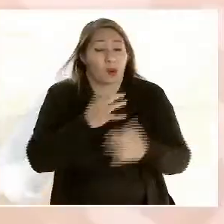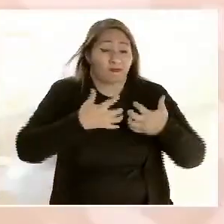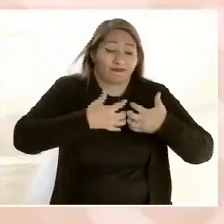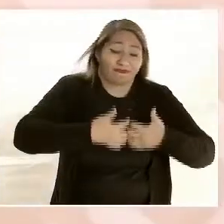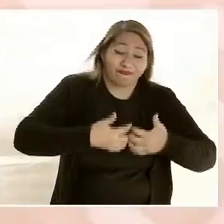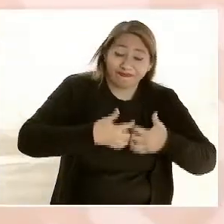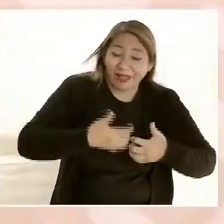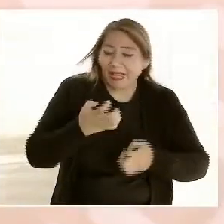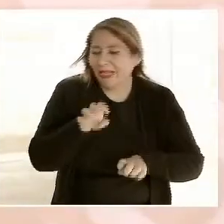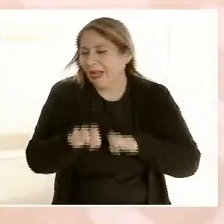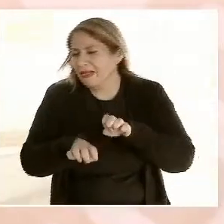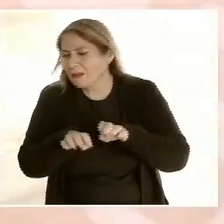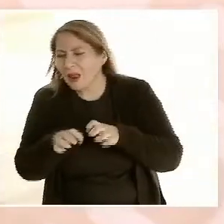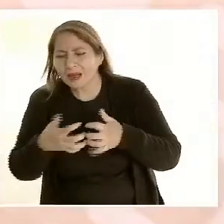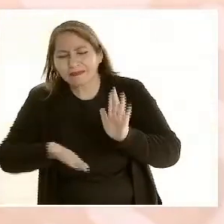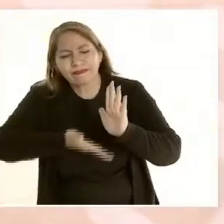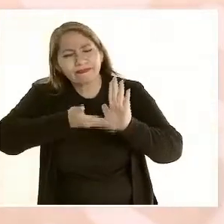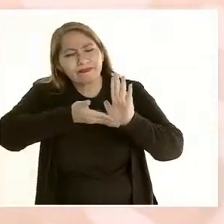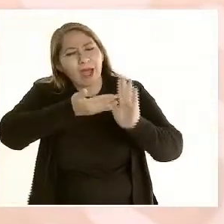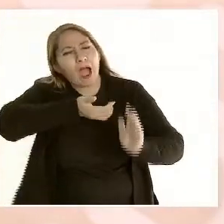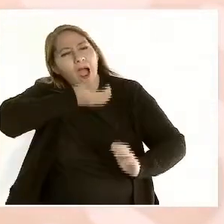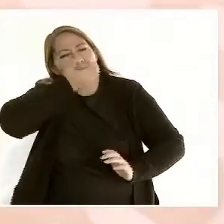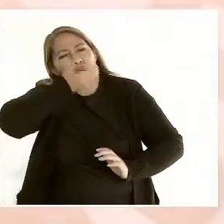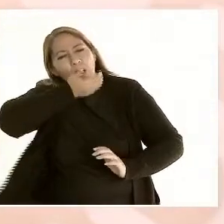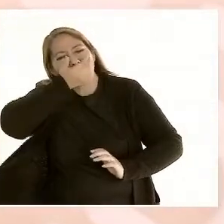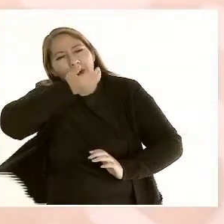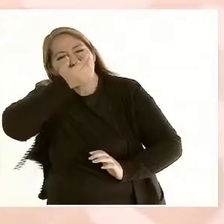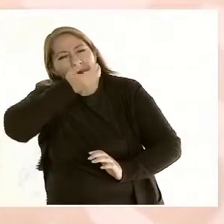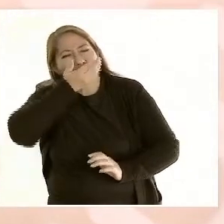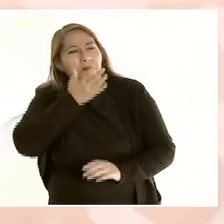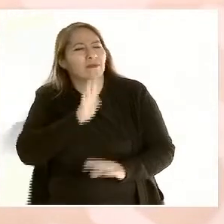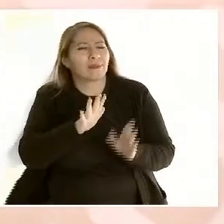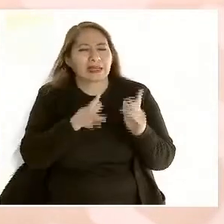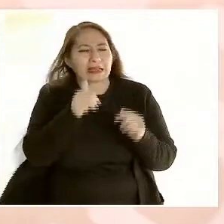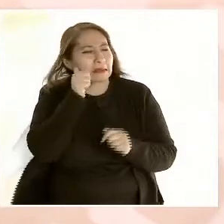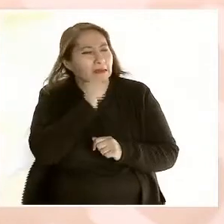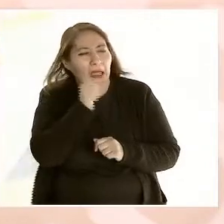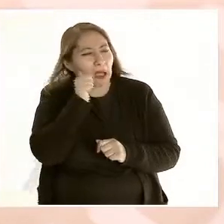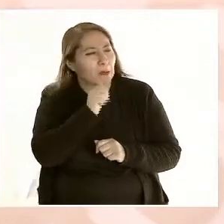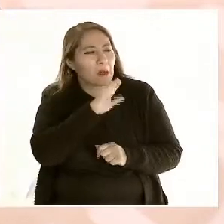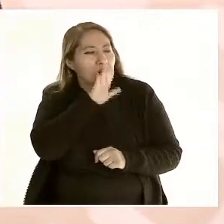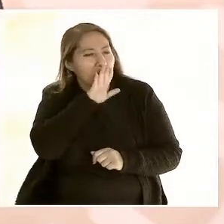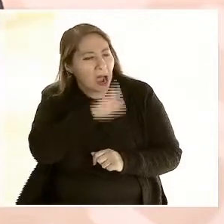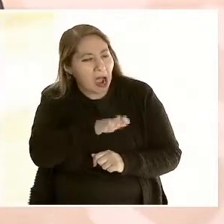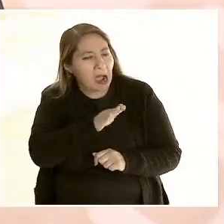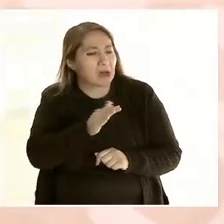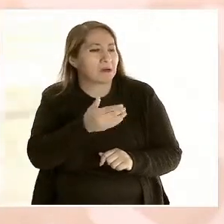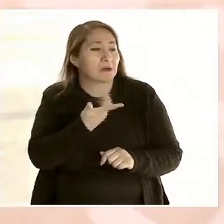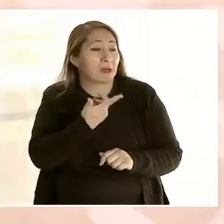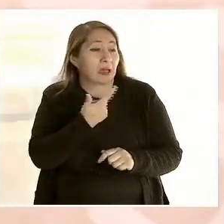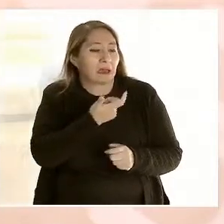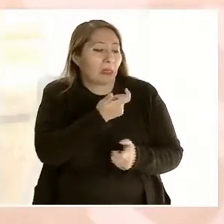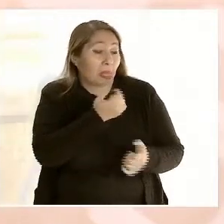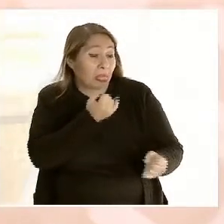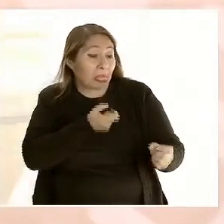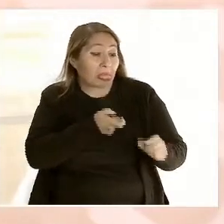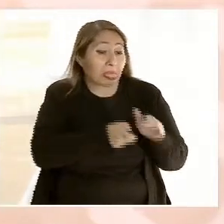constructoras acostumbradas, o mejor dicho, mal acostumbradas al